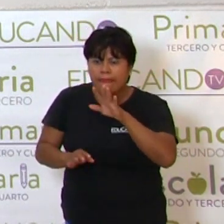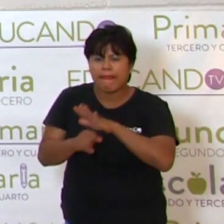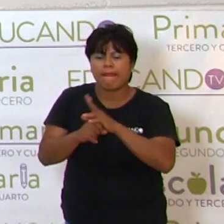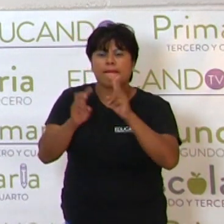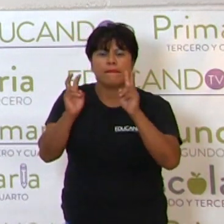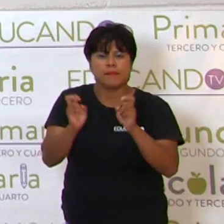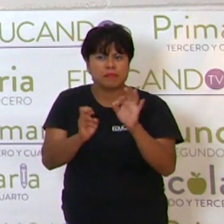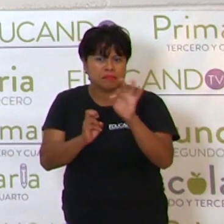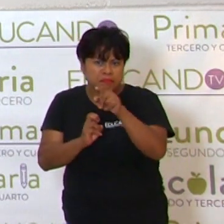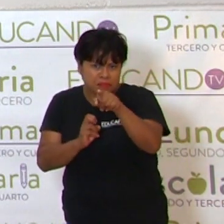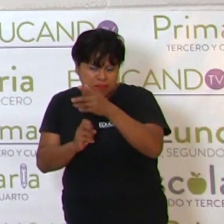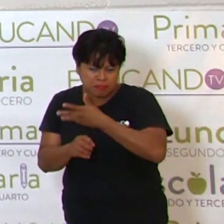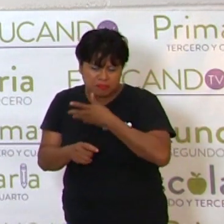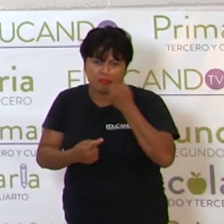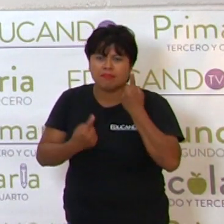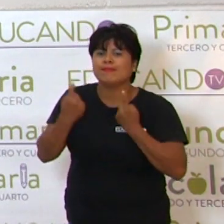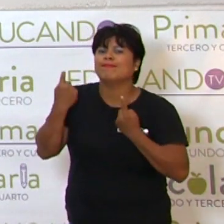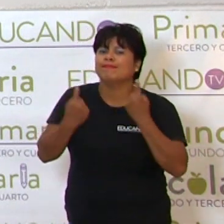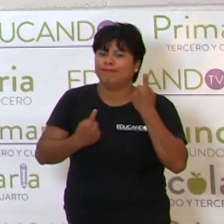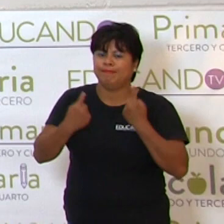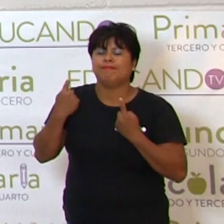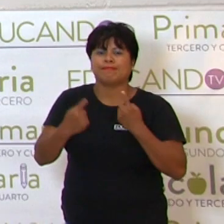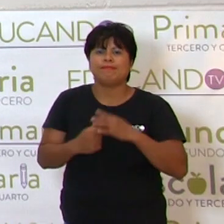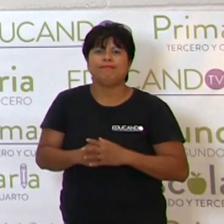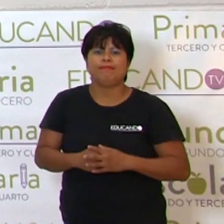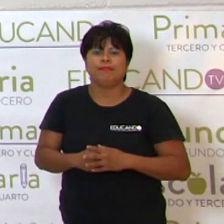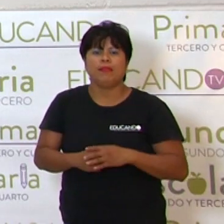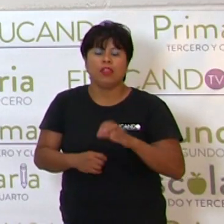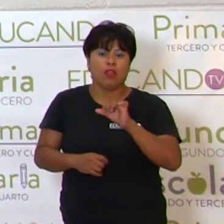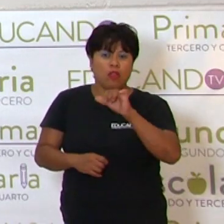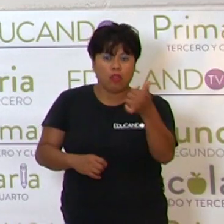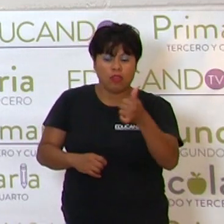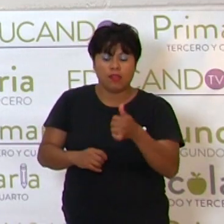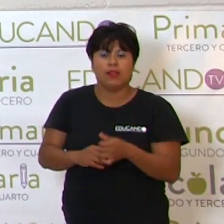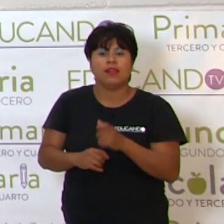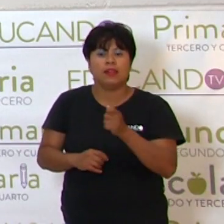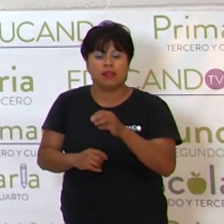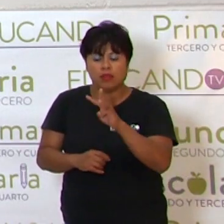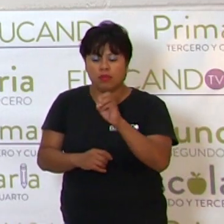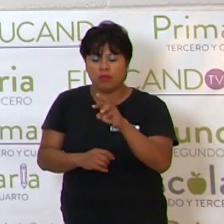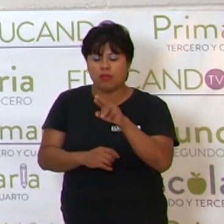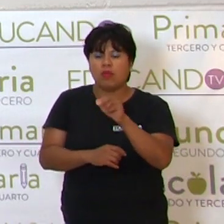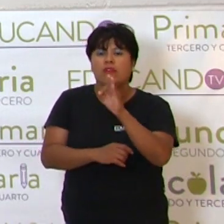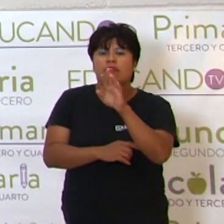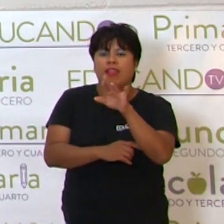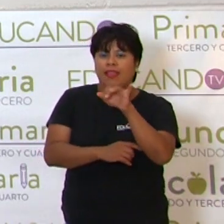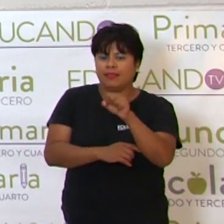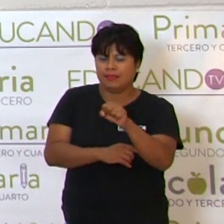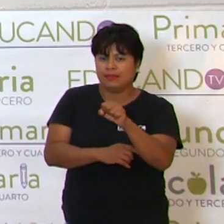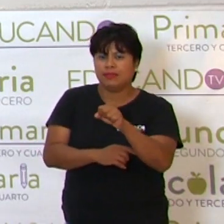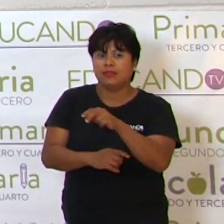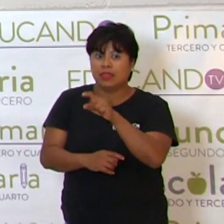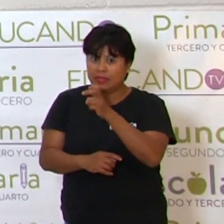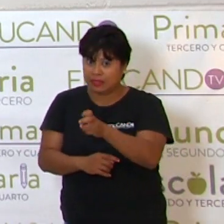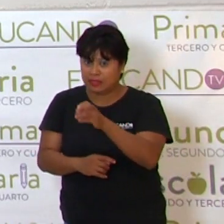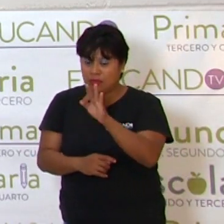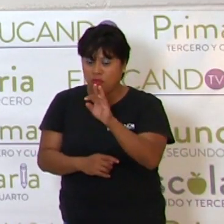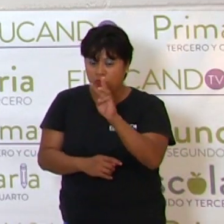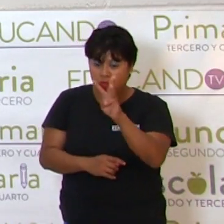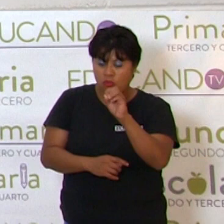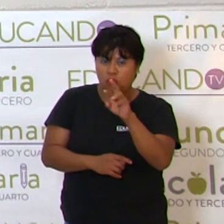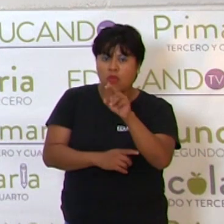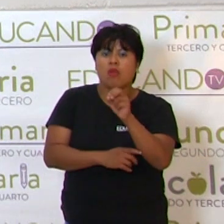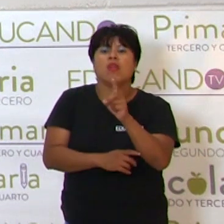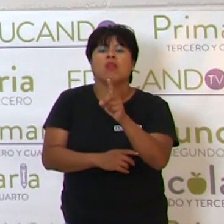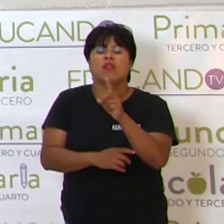tema si les quedó alguna duda. Otra red social es en WordPress. En WordPress, todos